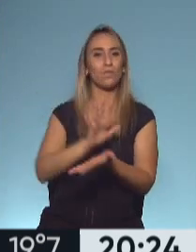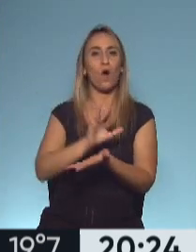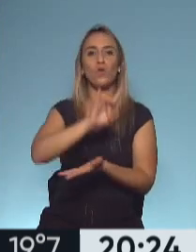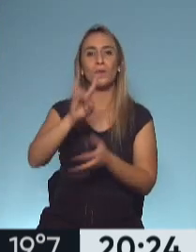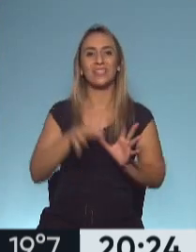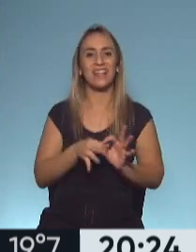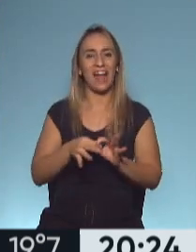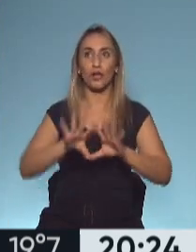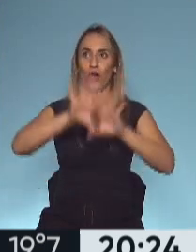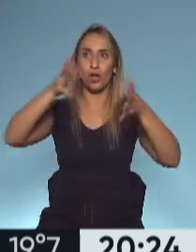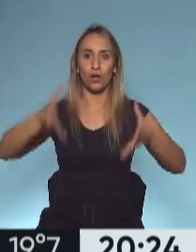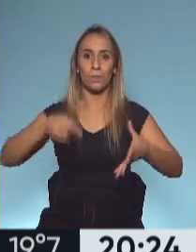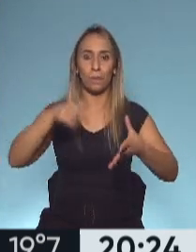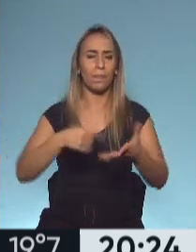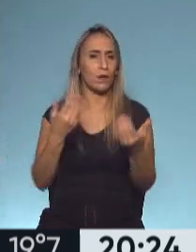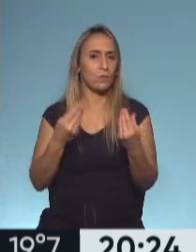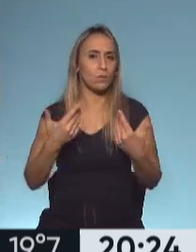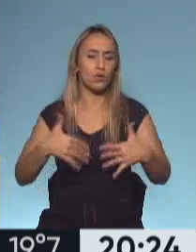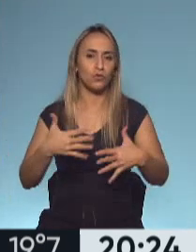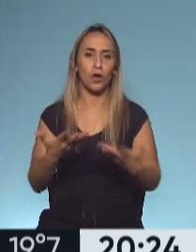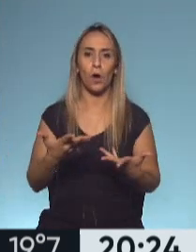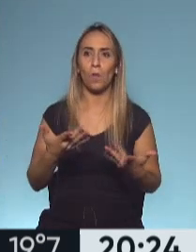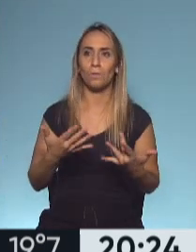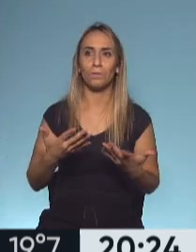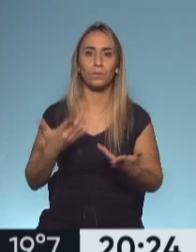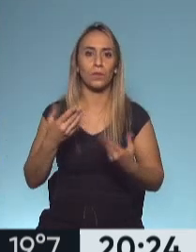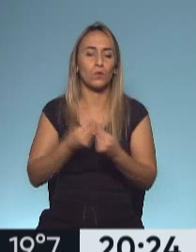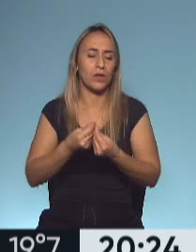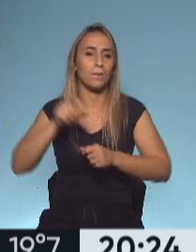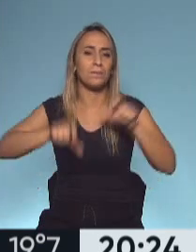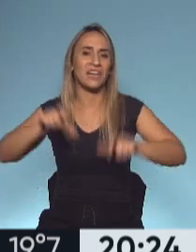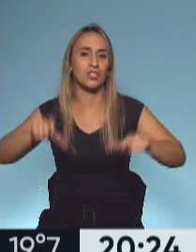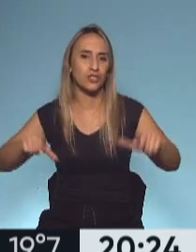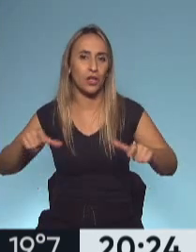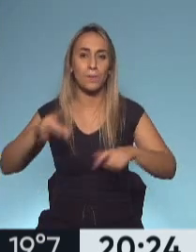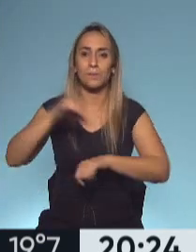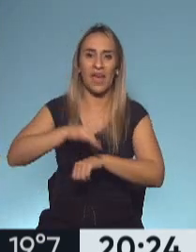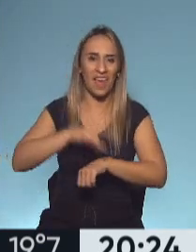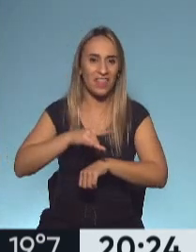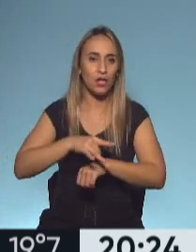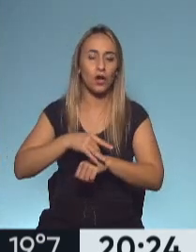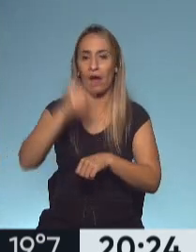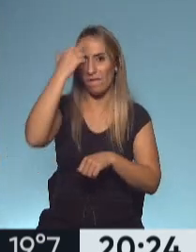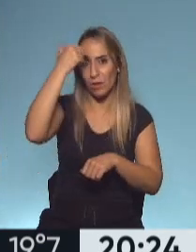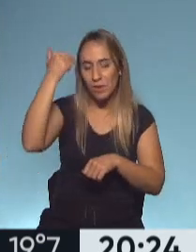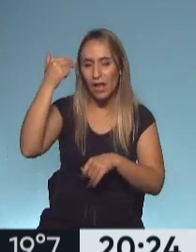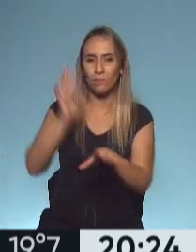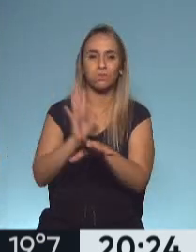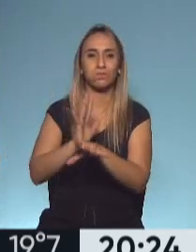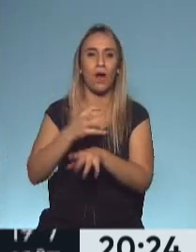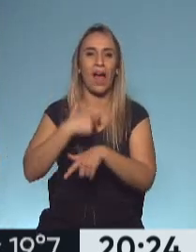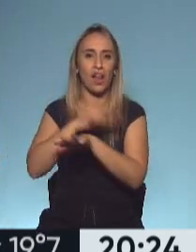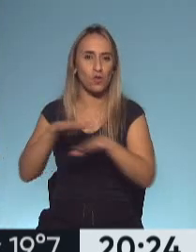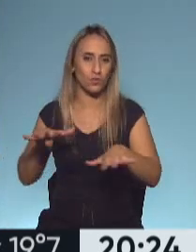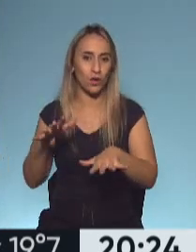con mucho recurso humano médico y de enfermería, digamos,